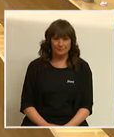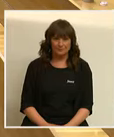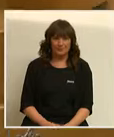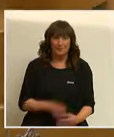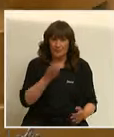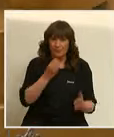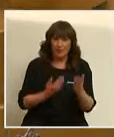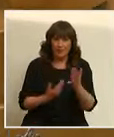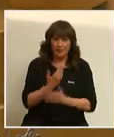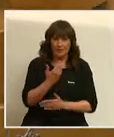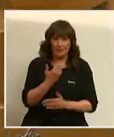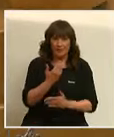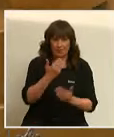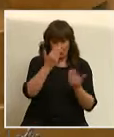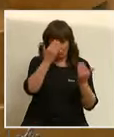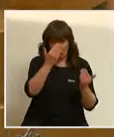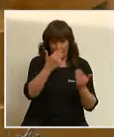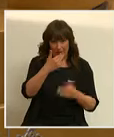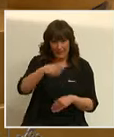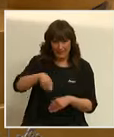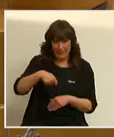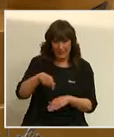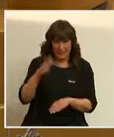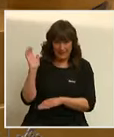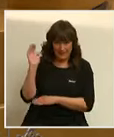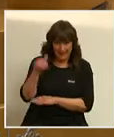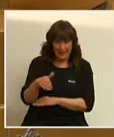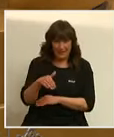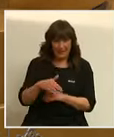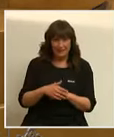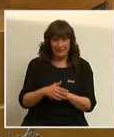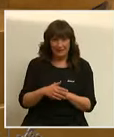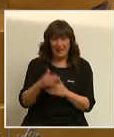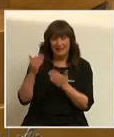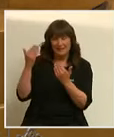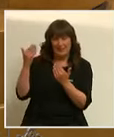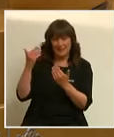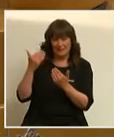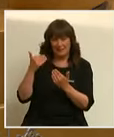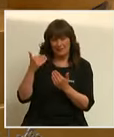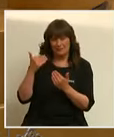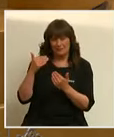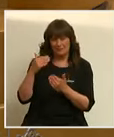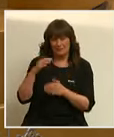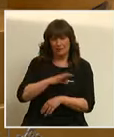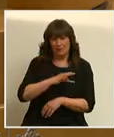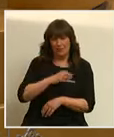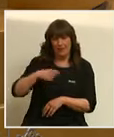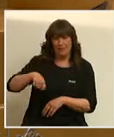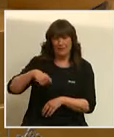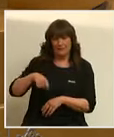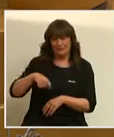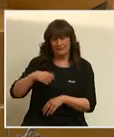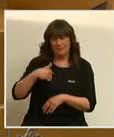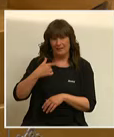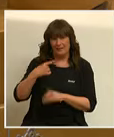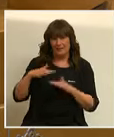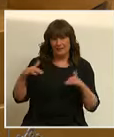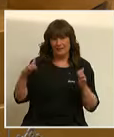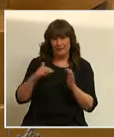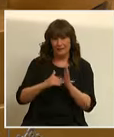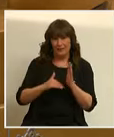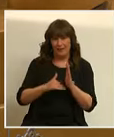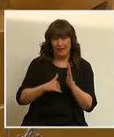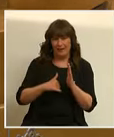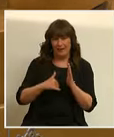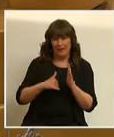Buenos días, molt honorable president de la Generalitat, excelentíssima senyora presidenta de les Cortes Valencianes, excelentíssima